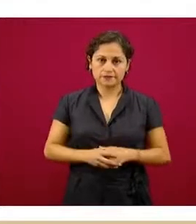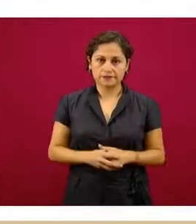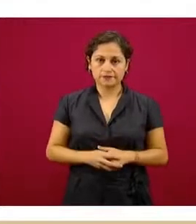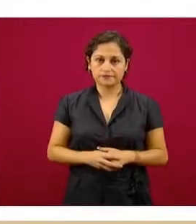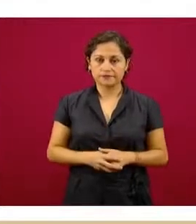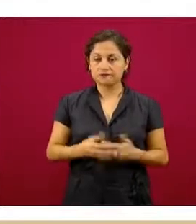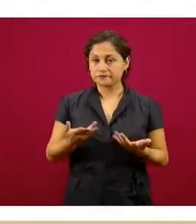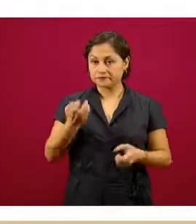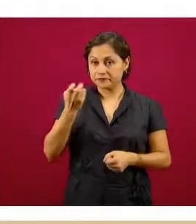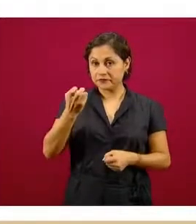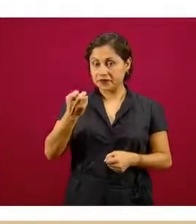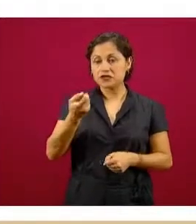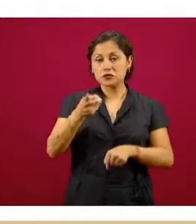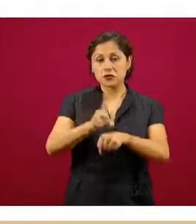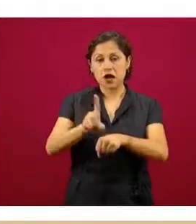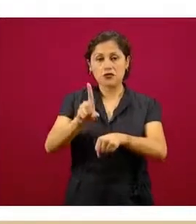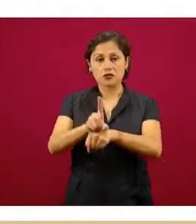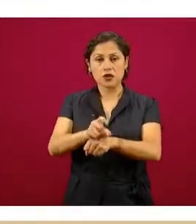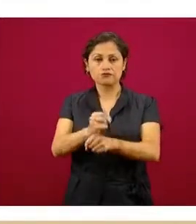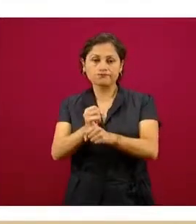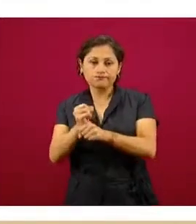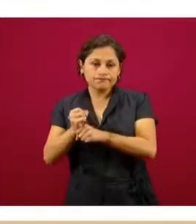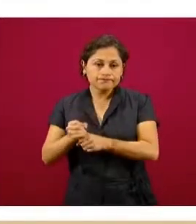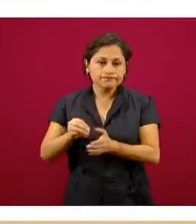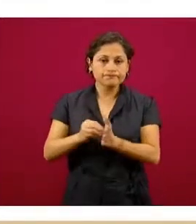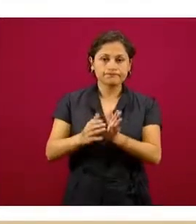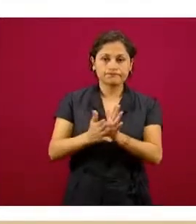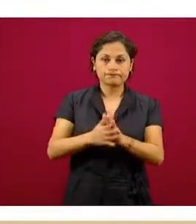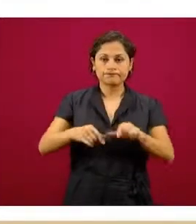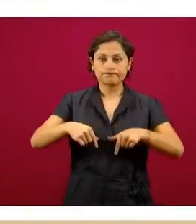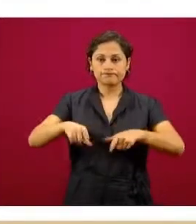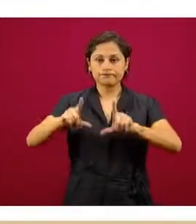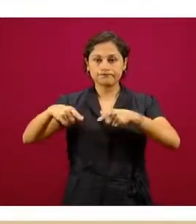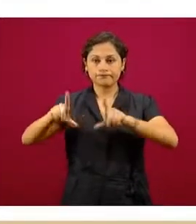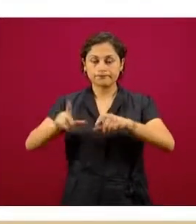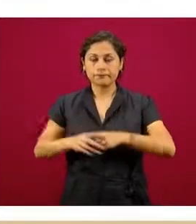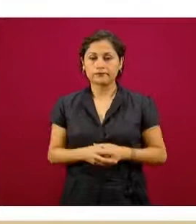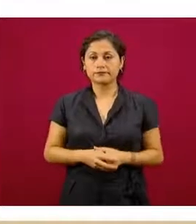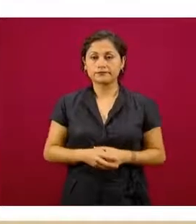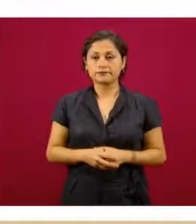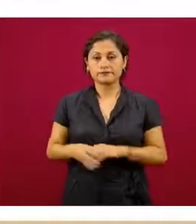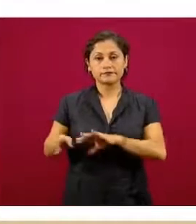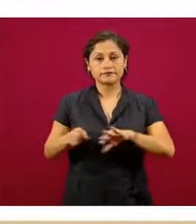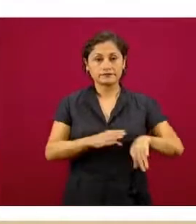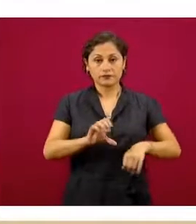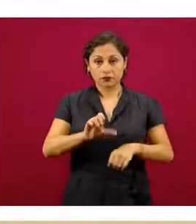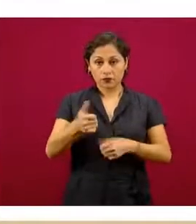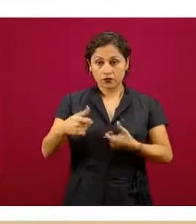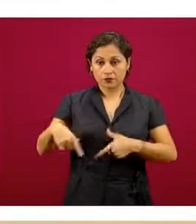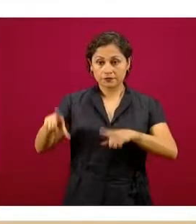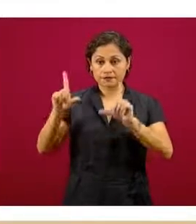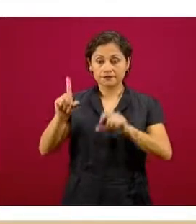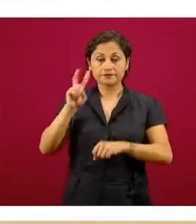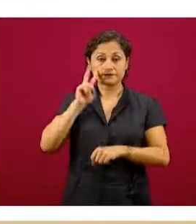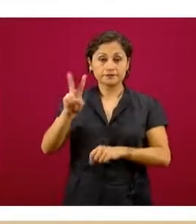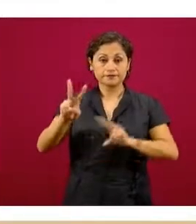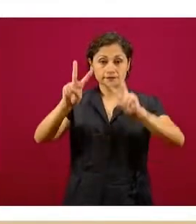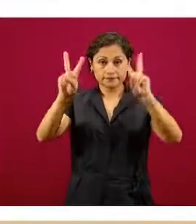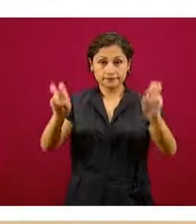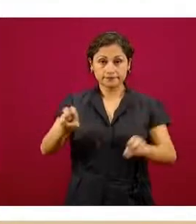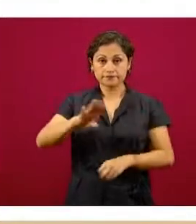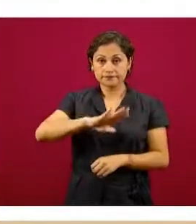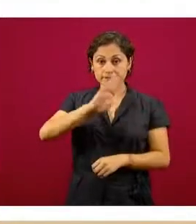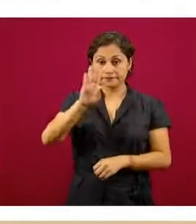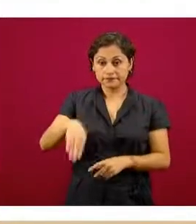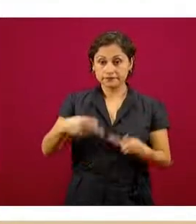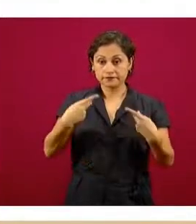dando seguimiento día con día. Veamos la siguiente diapositiva. Son las defunciones distribuidas